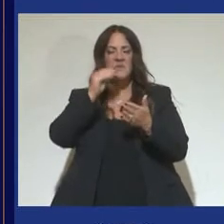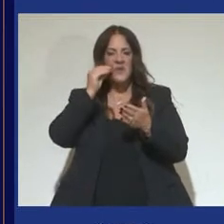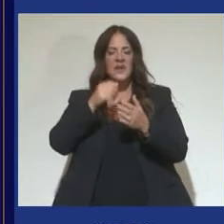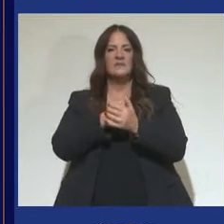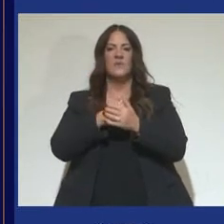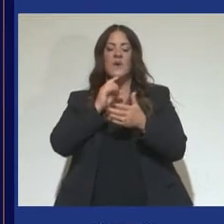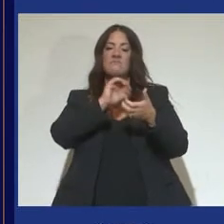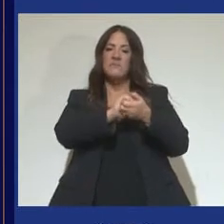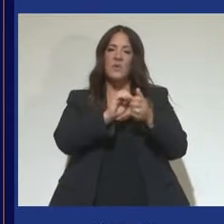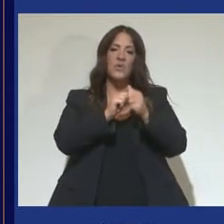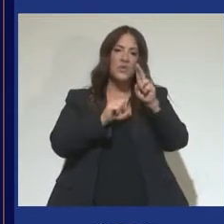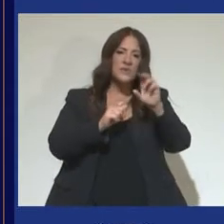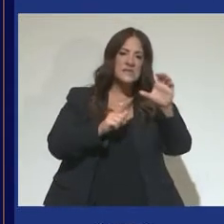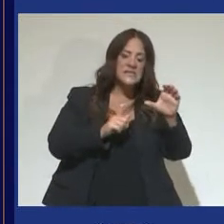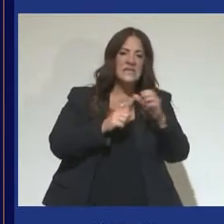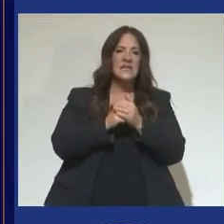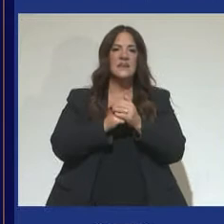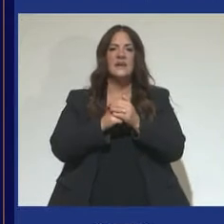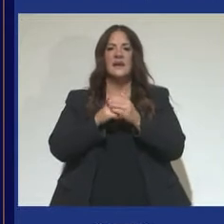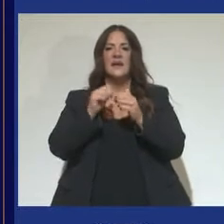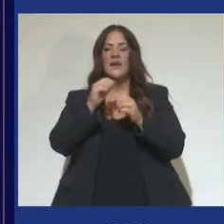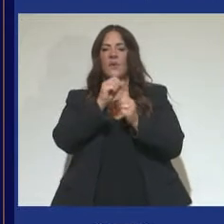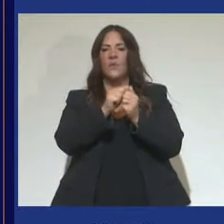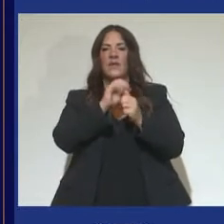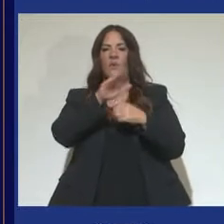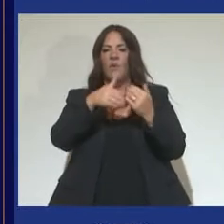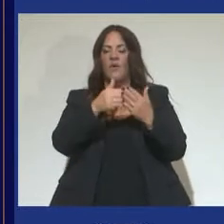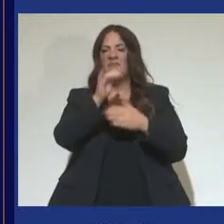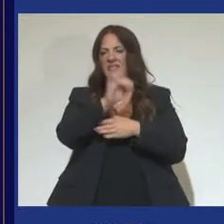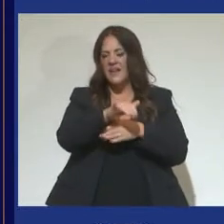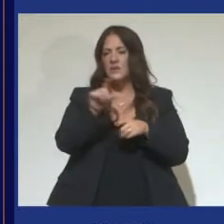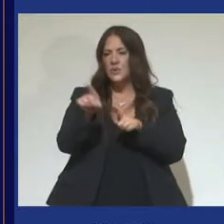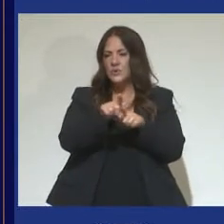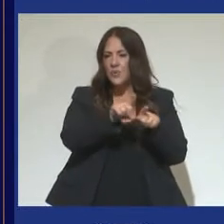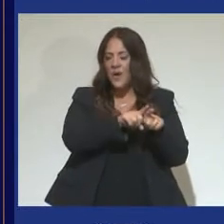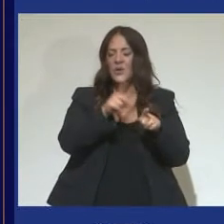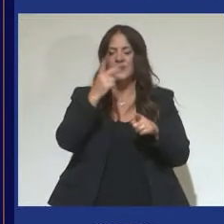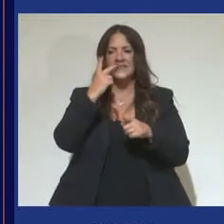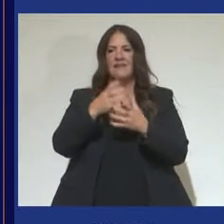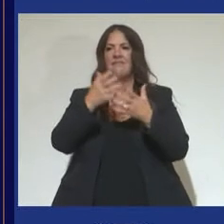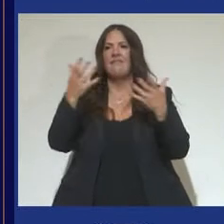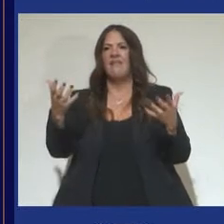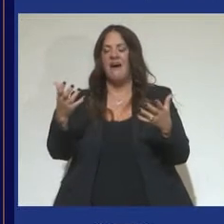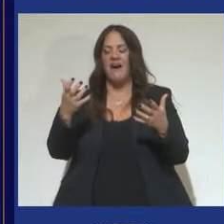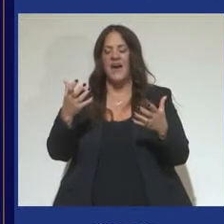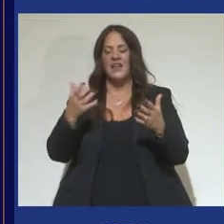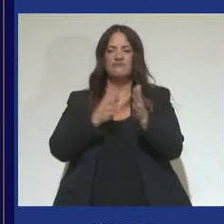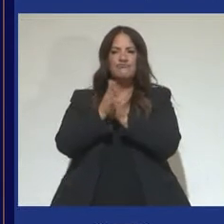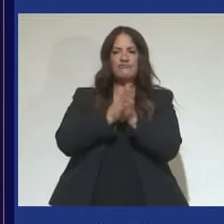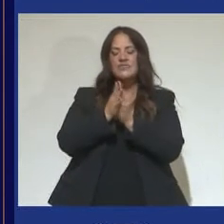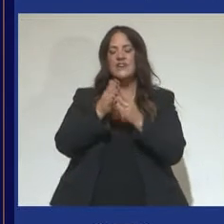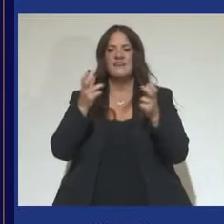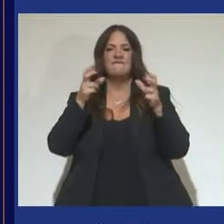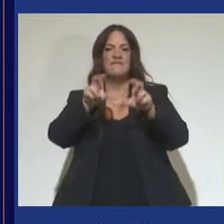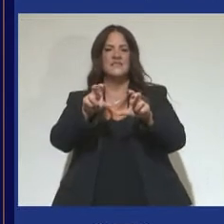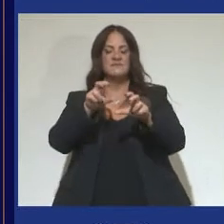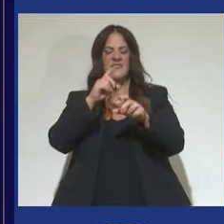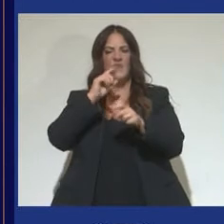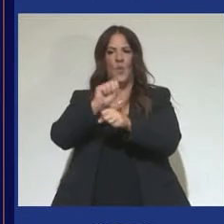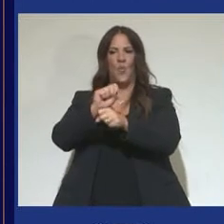trabajar y aprender al mismo tiempo lo hemos visto en diferentes sectores verán mucho más de eso más energía la inversión